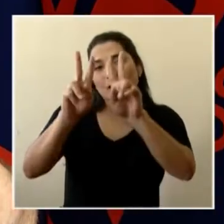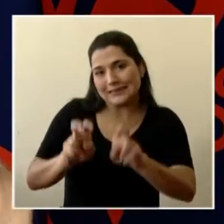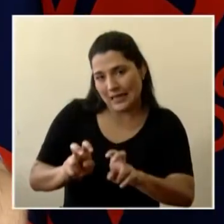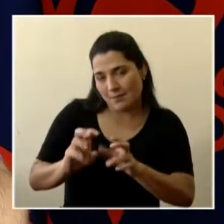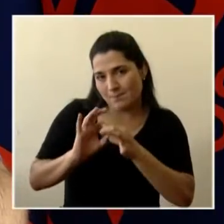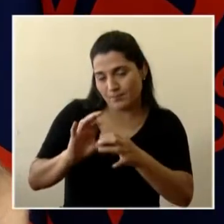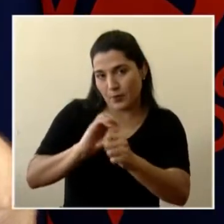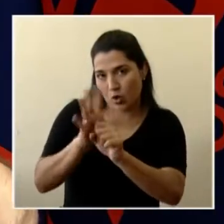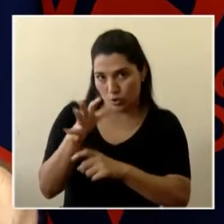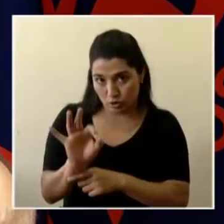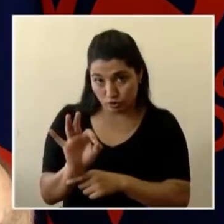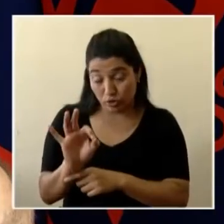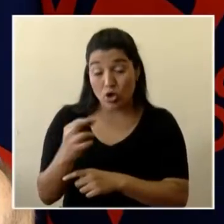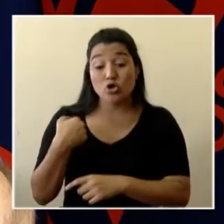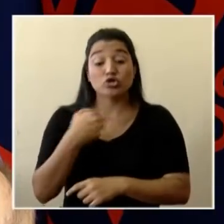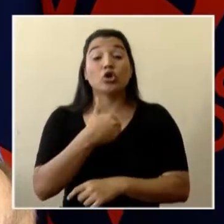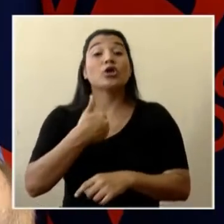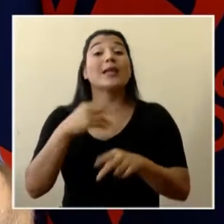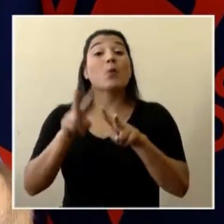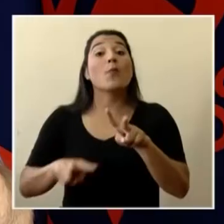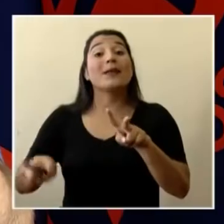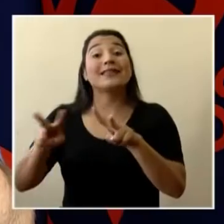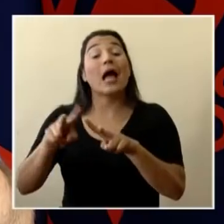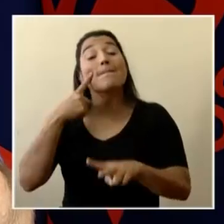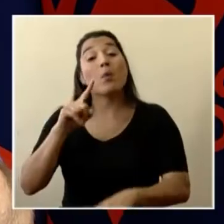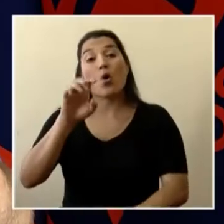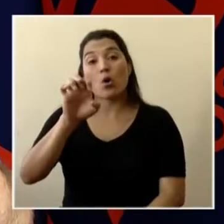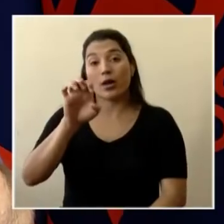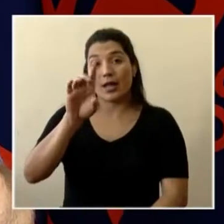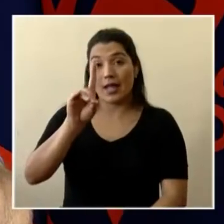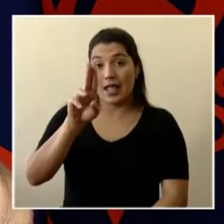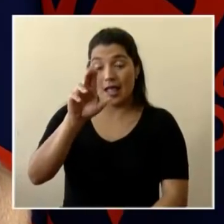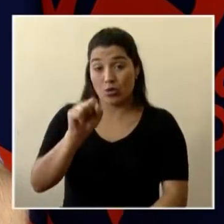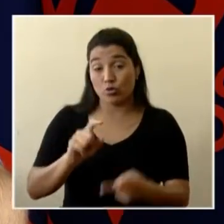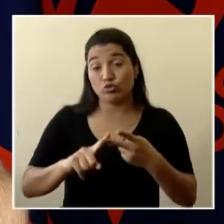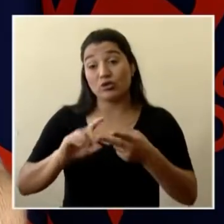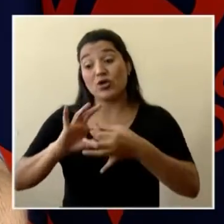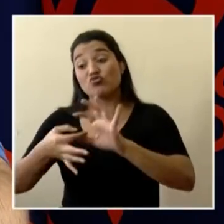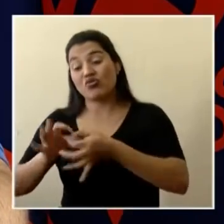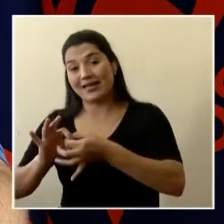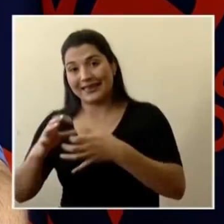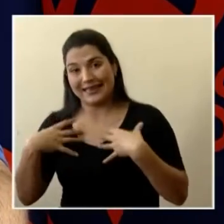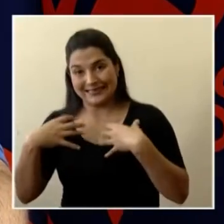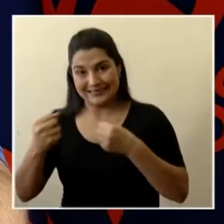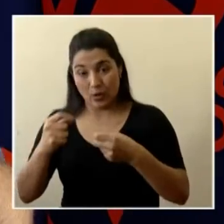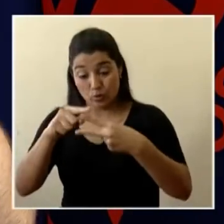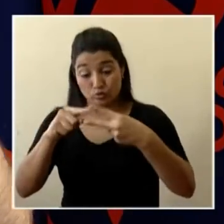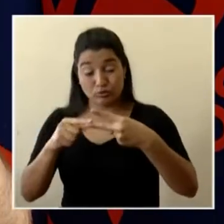es que a través del EDUS y a través de las redes de servicios de salud tenemos todo conectado. Y entonces eso nos permite que desde el